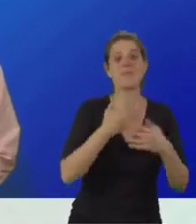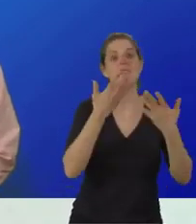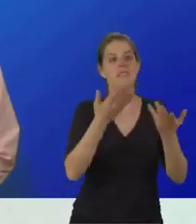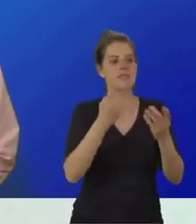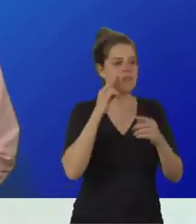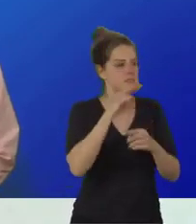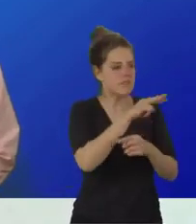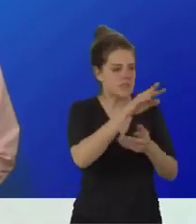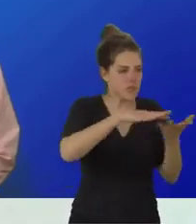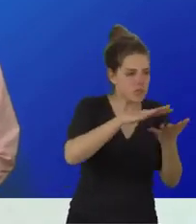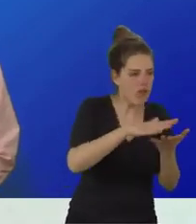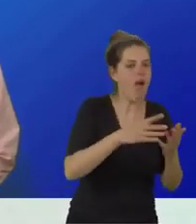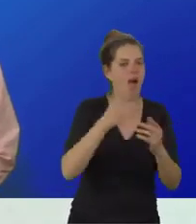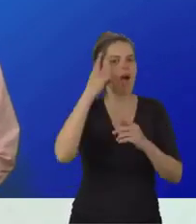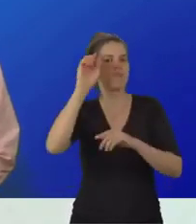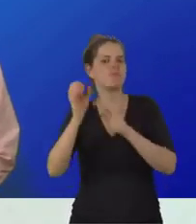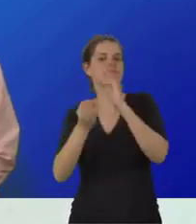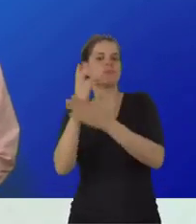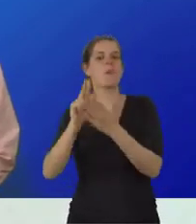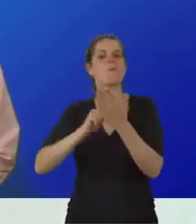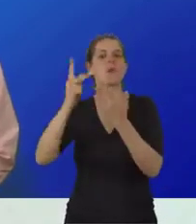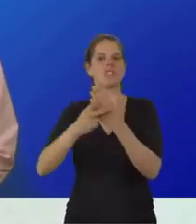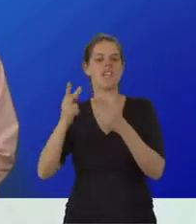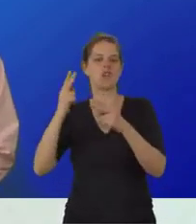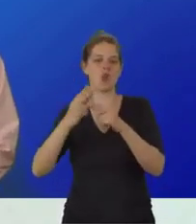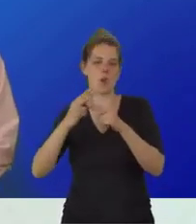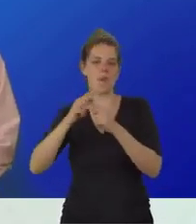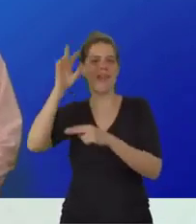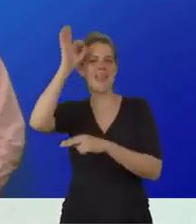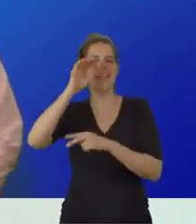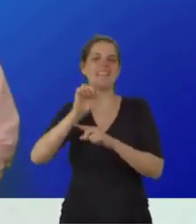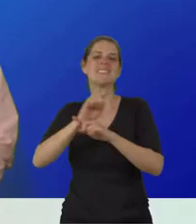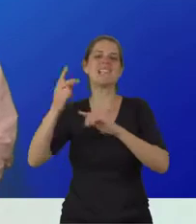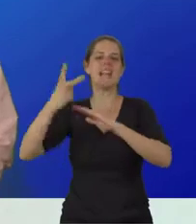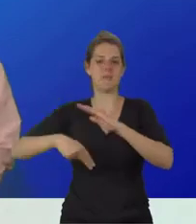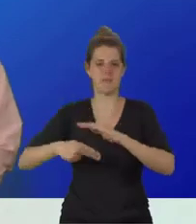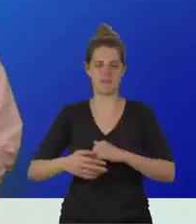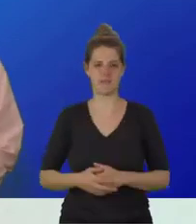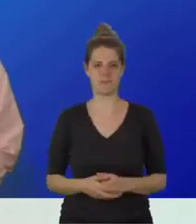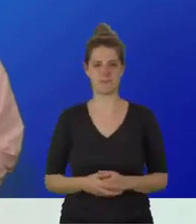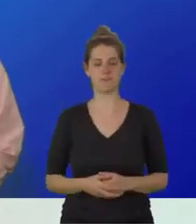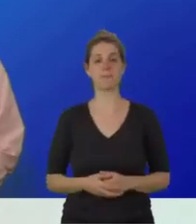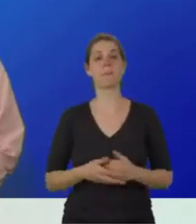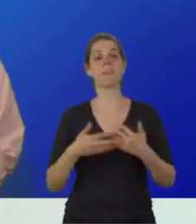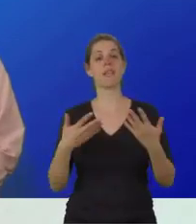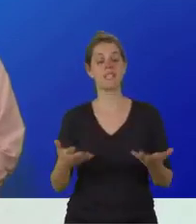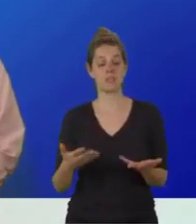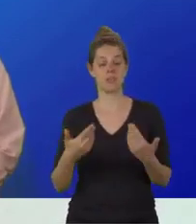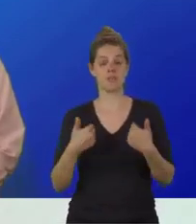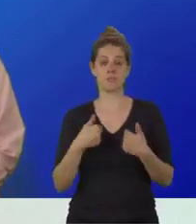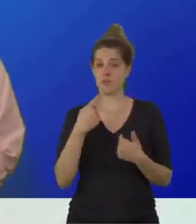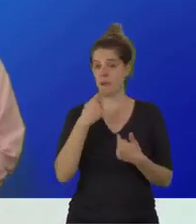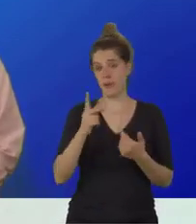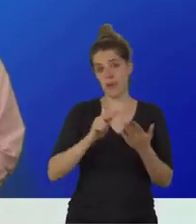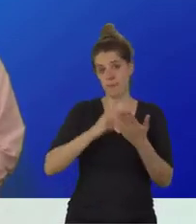que se llama Inglés sin Límites. Entonces, cuando uno habla de un proyecto,